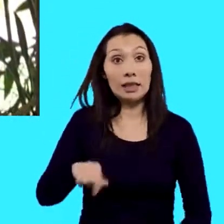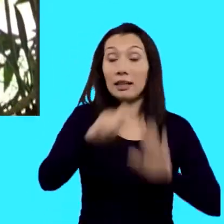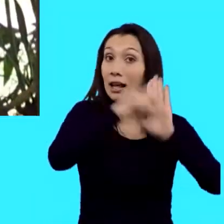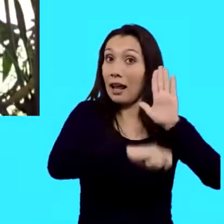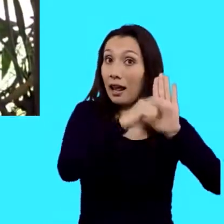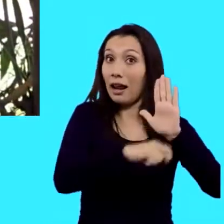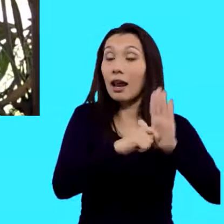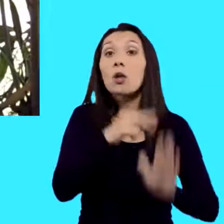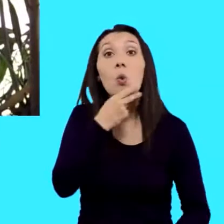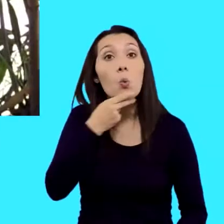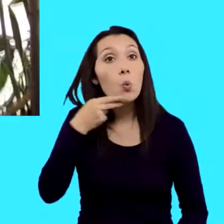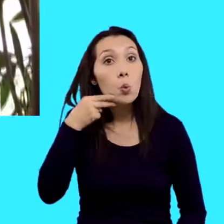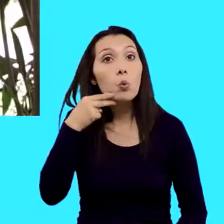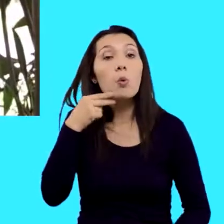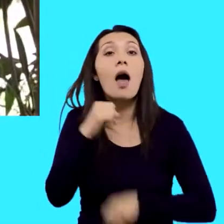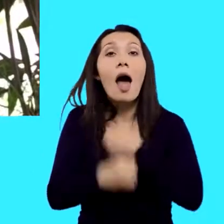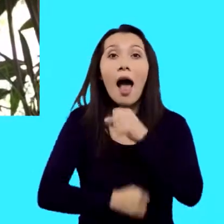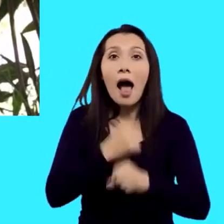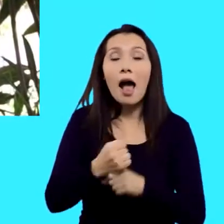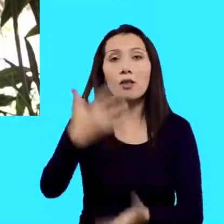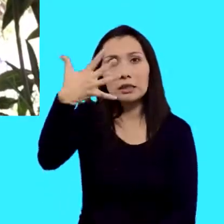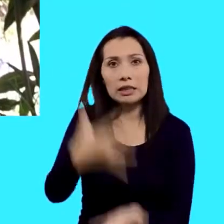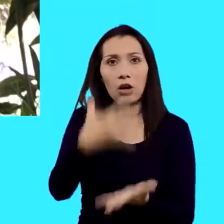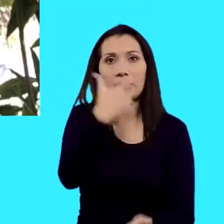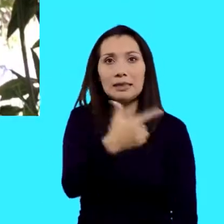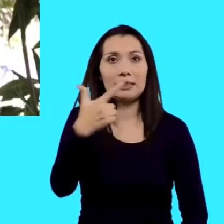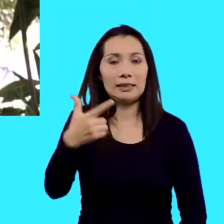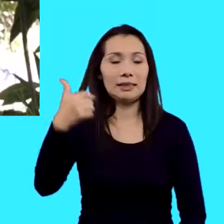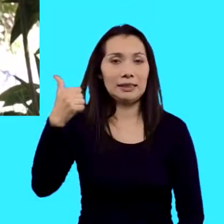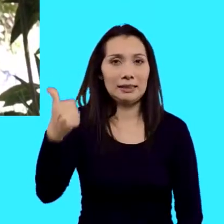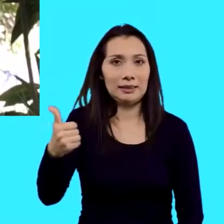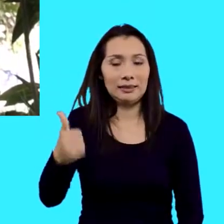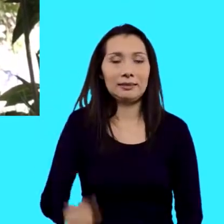En el calendario judío estamos en el año